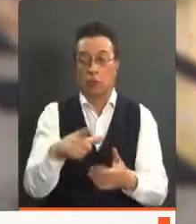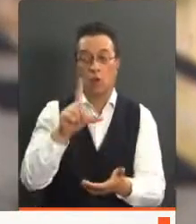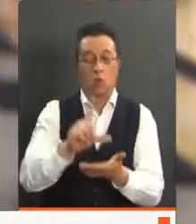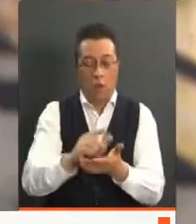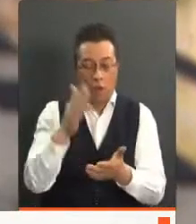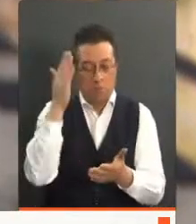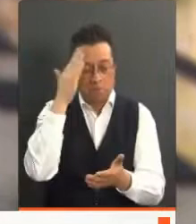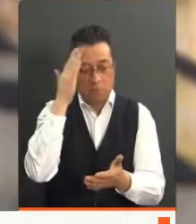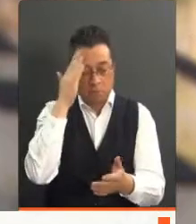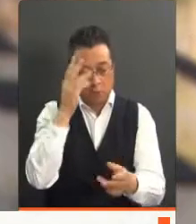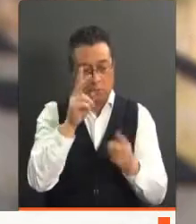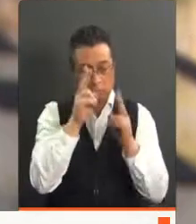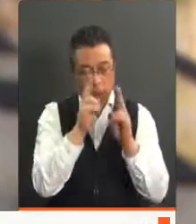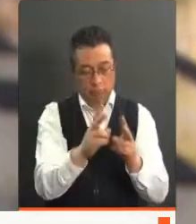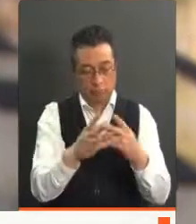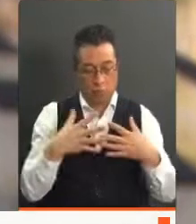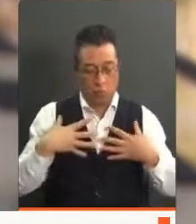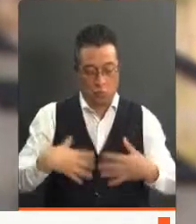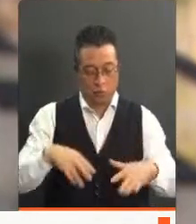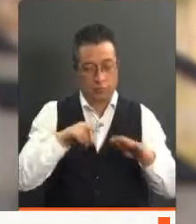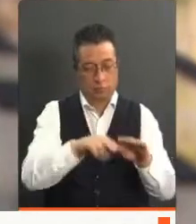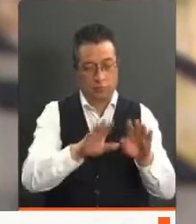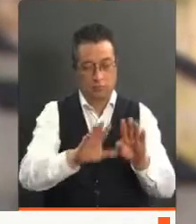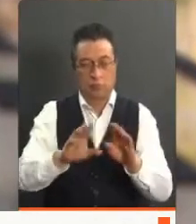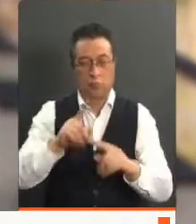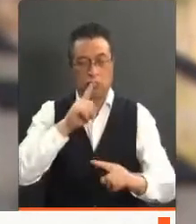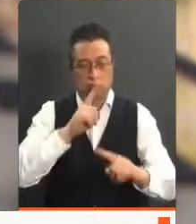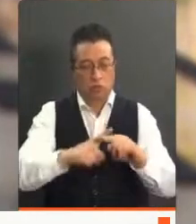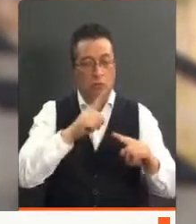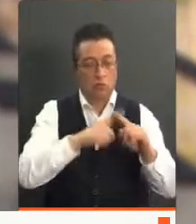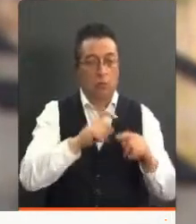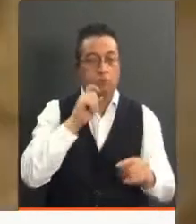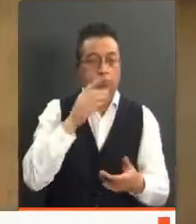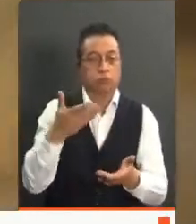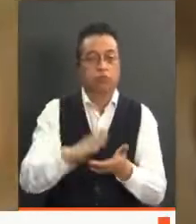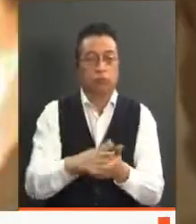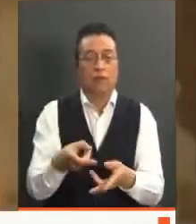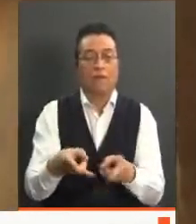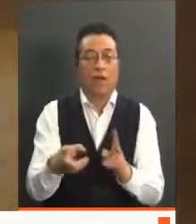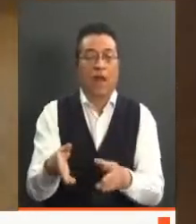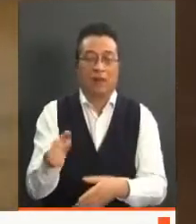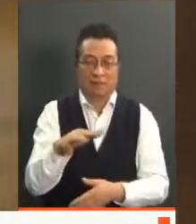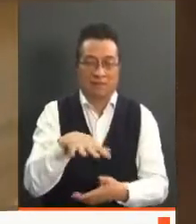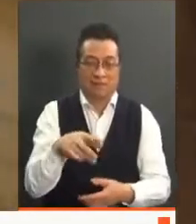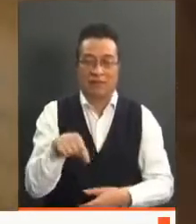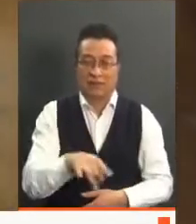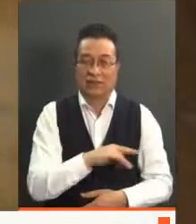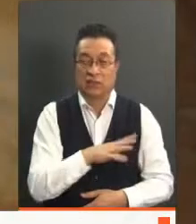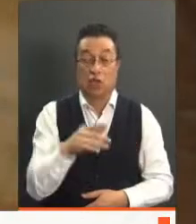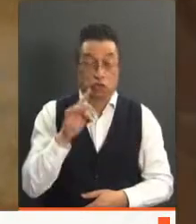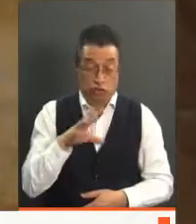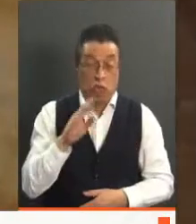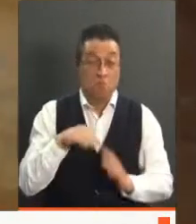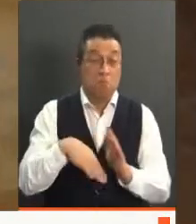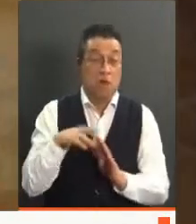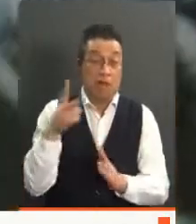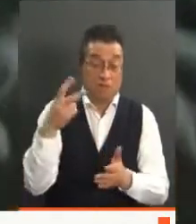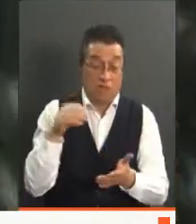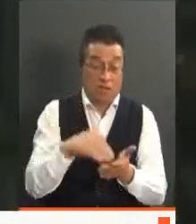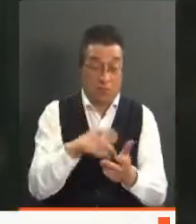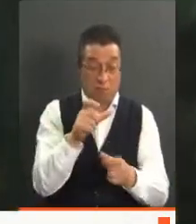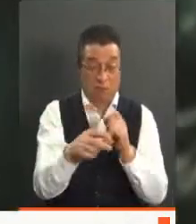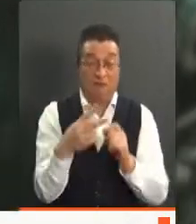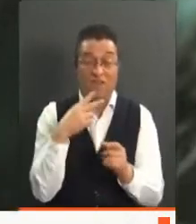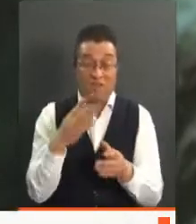memoria donde resguardamos los cuerpos y donde resguardamos los nombres de quienes fallecen en situación de calle en Chile. En Chile hay más de 20.000 personas que viven en la calle.